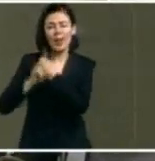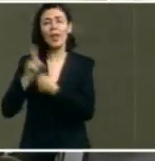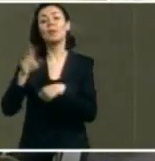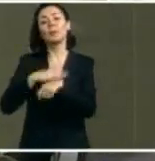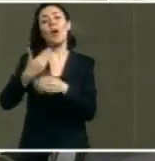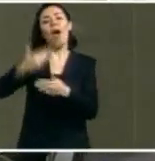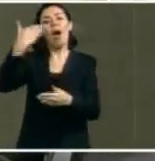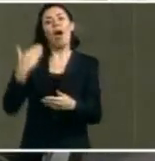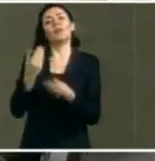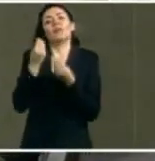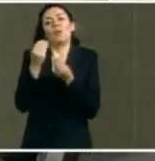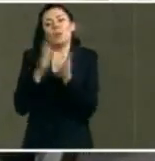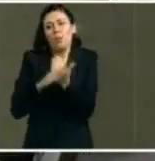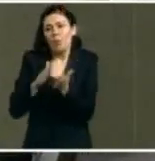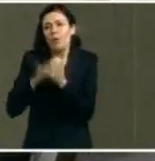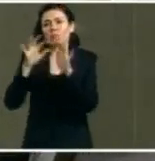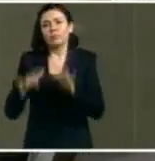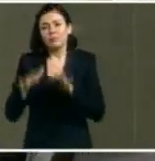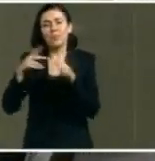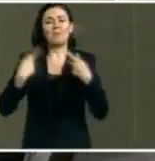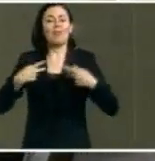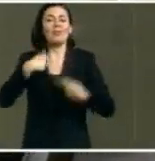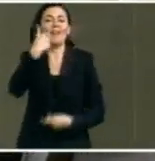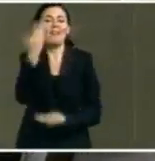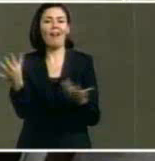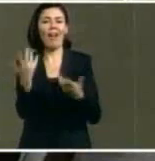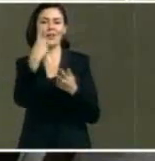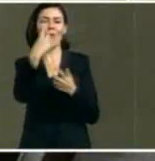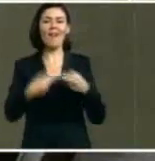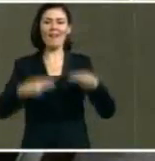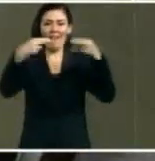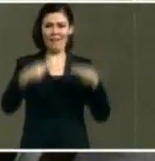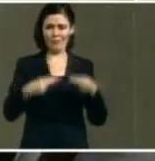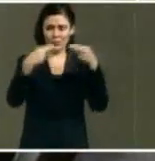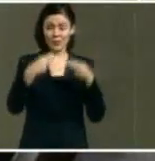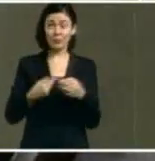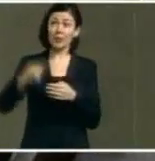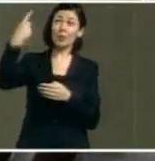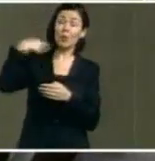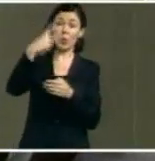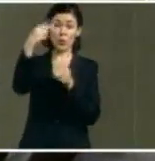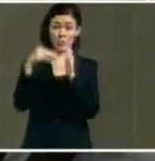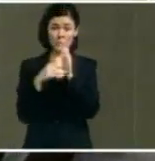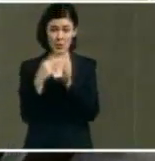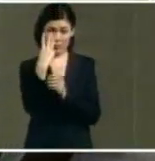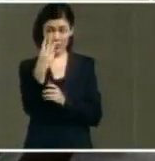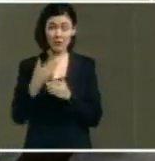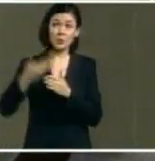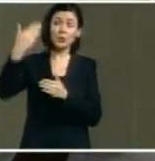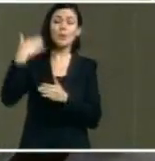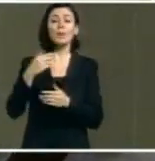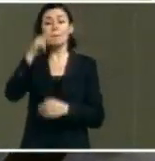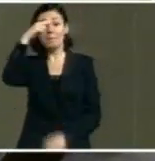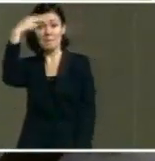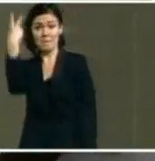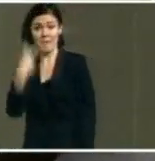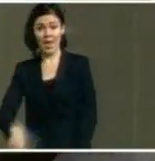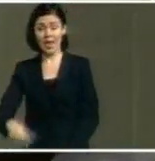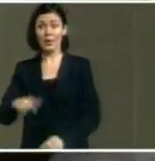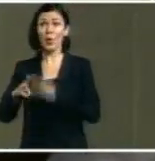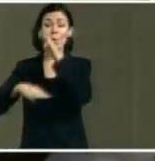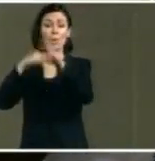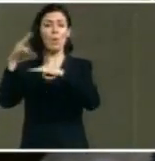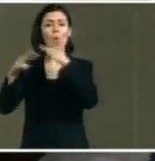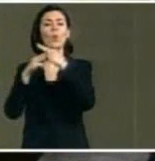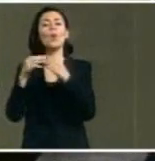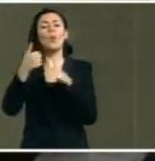En 2006, México ocupaba el lugar número 73 en el índice